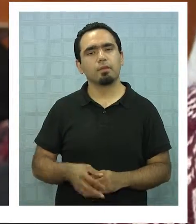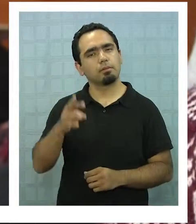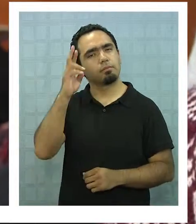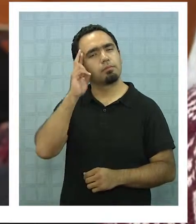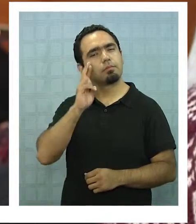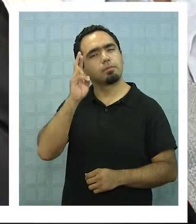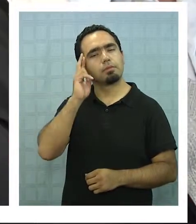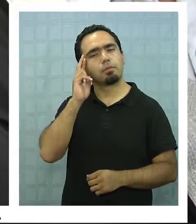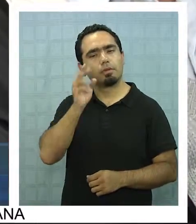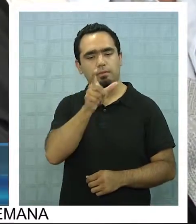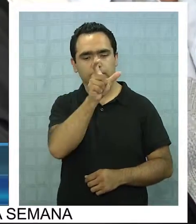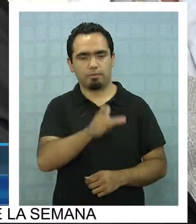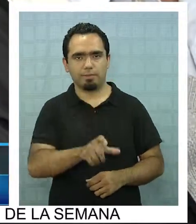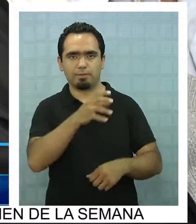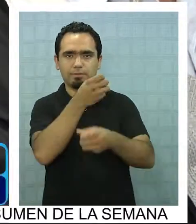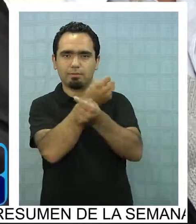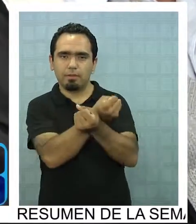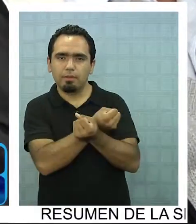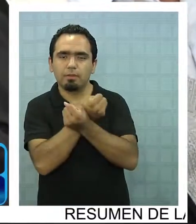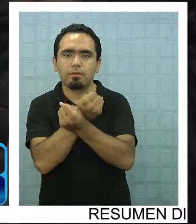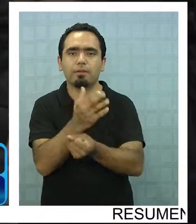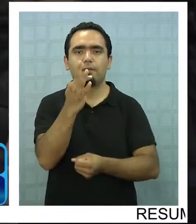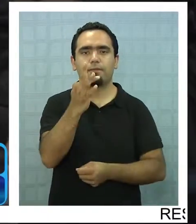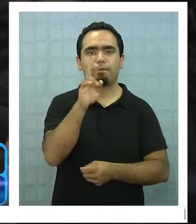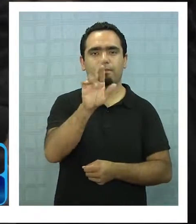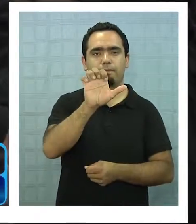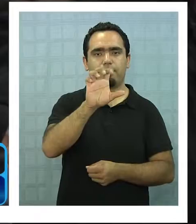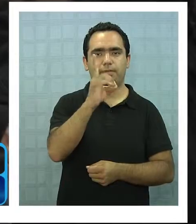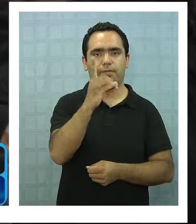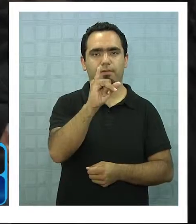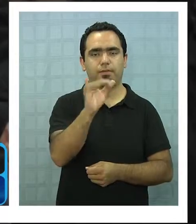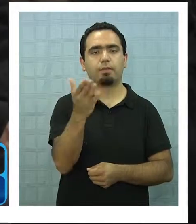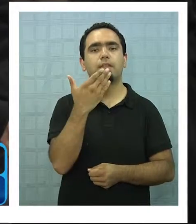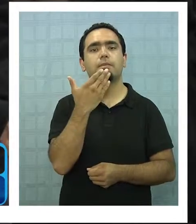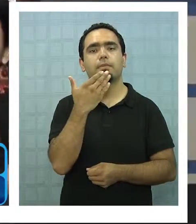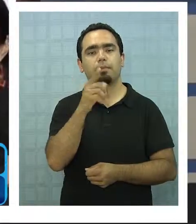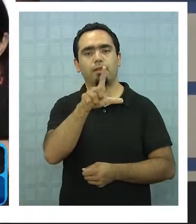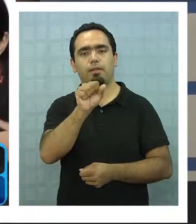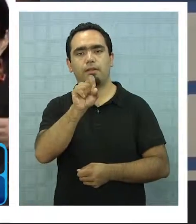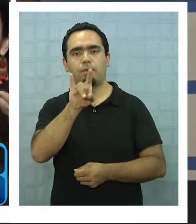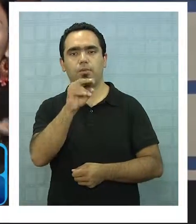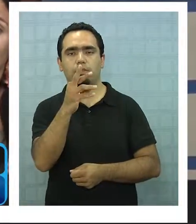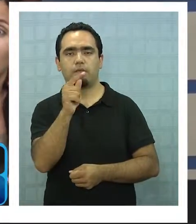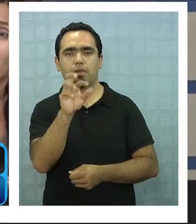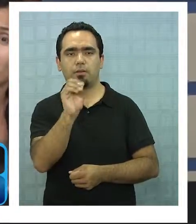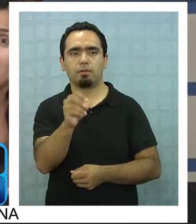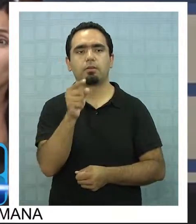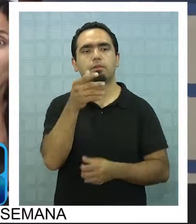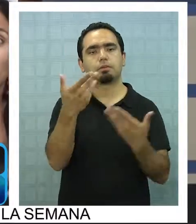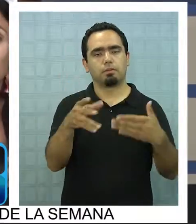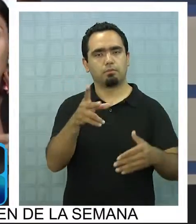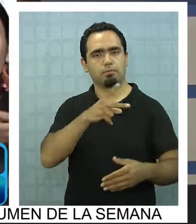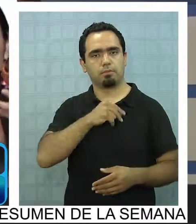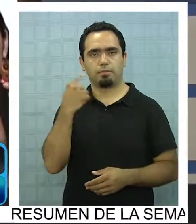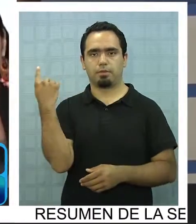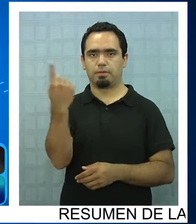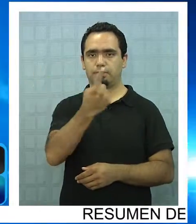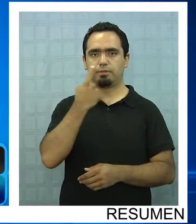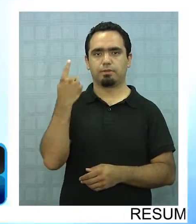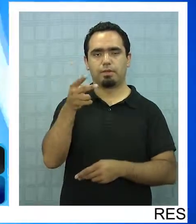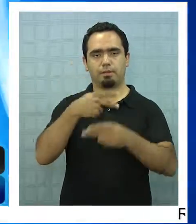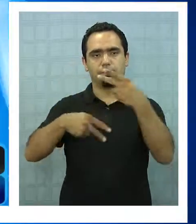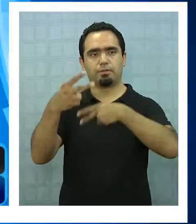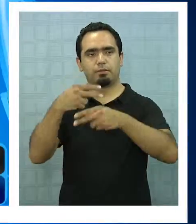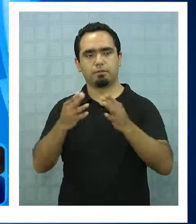Dedicado al detenido desaparecido, Freddy Taberna, Lautaro Núñez, Premio Nacional de Historia, relanzó en el Club El Morro su